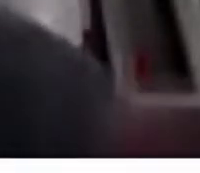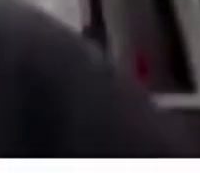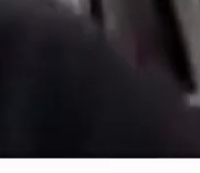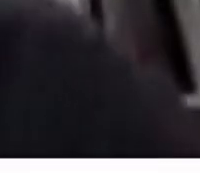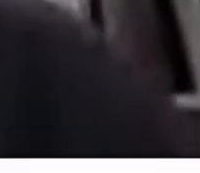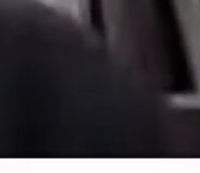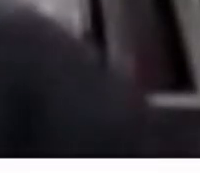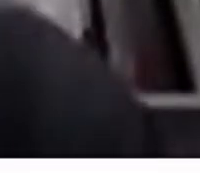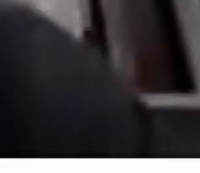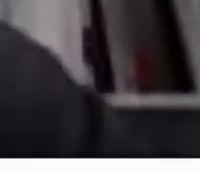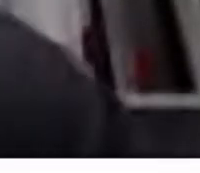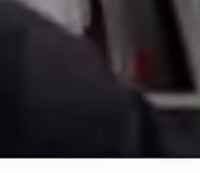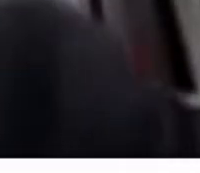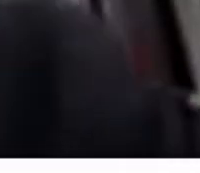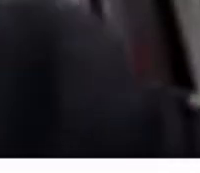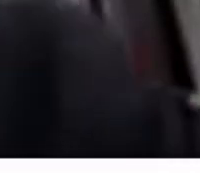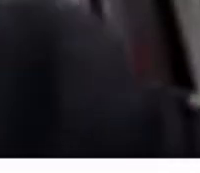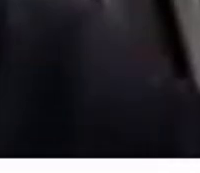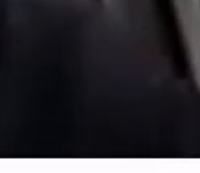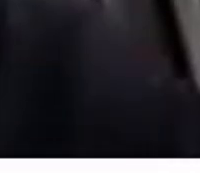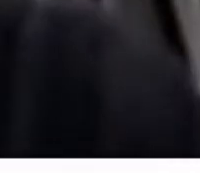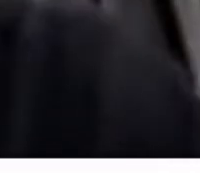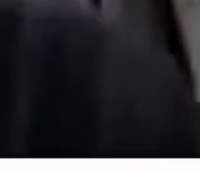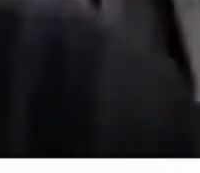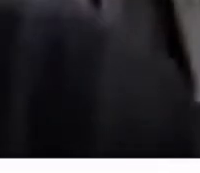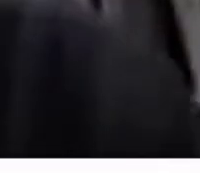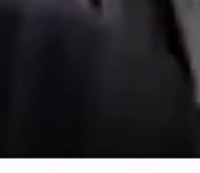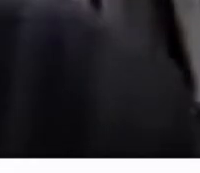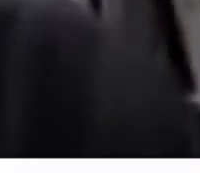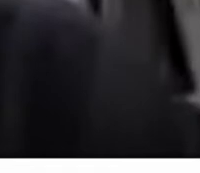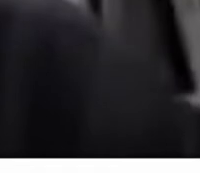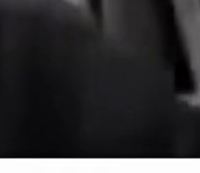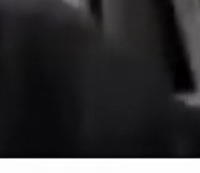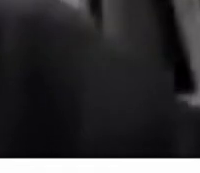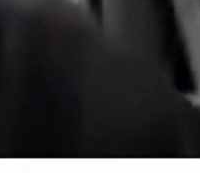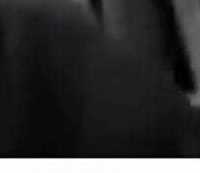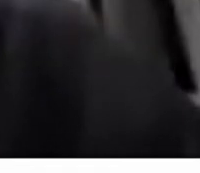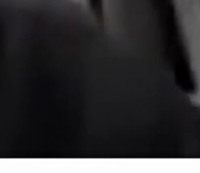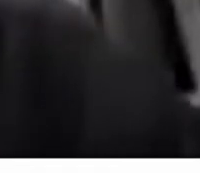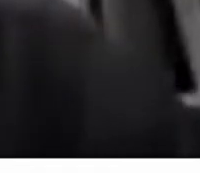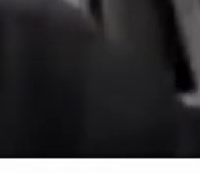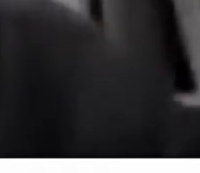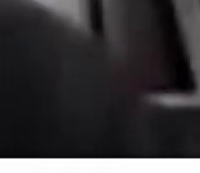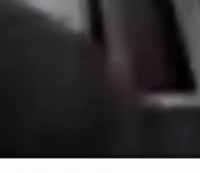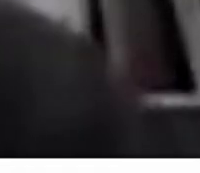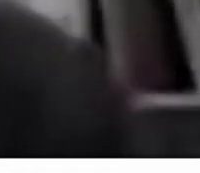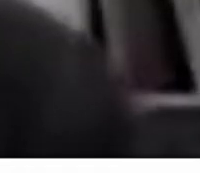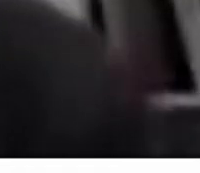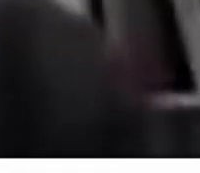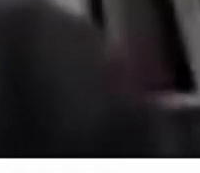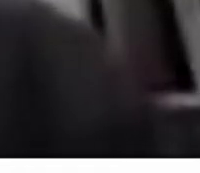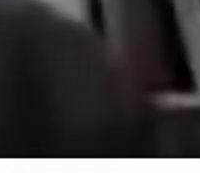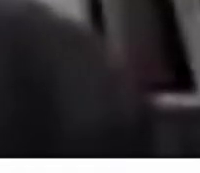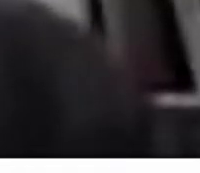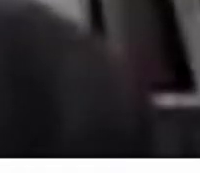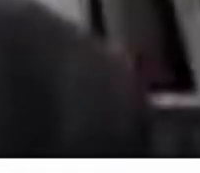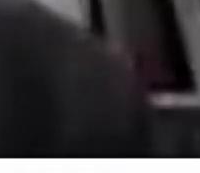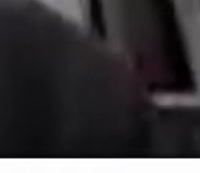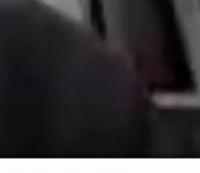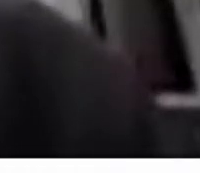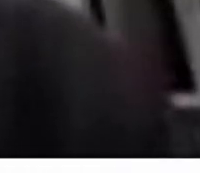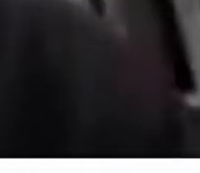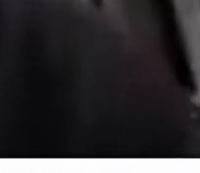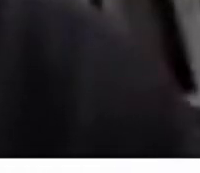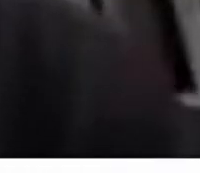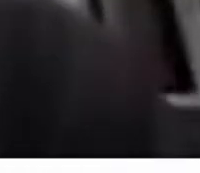60% de los niños y las niñas bajo la línea de la pobreza. tenemos desnutrición en la Argentina. Entonces, ¿cómo